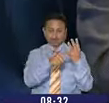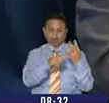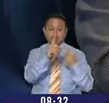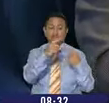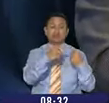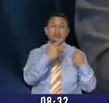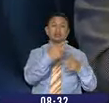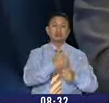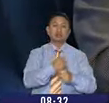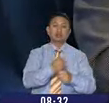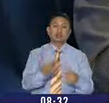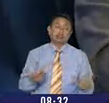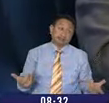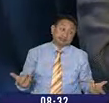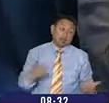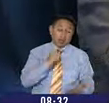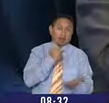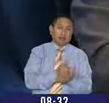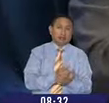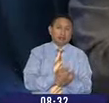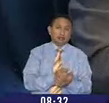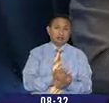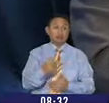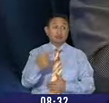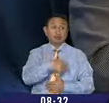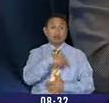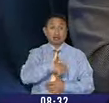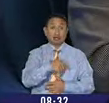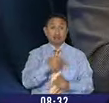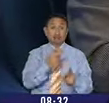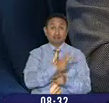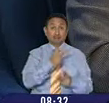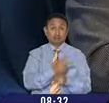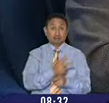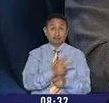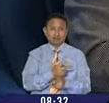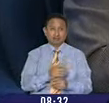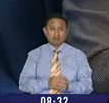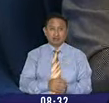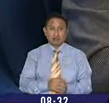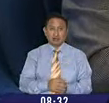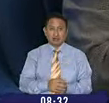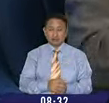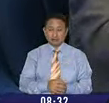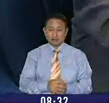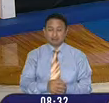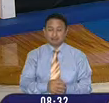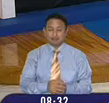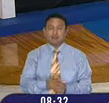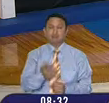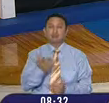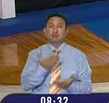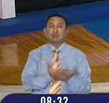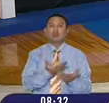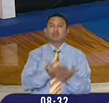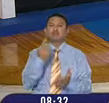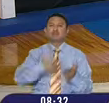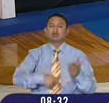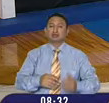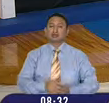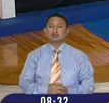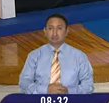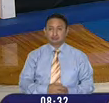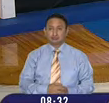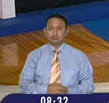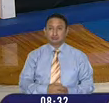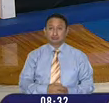Seguridad, innegable. Estamos en seguridad, digamos, menos cero. ¿Qué se propone? Lo